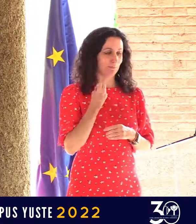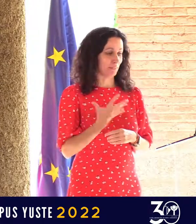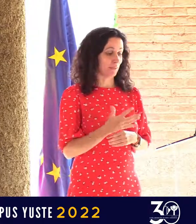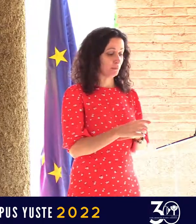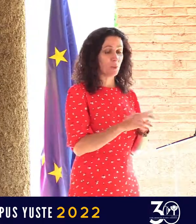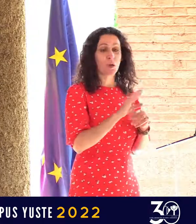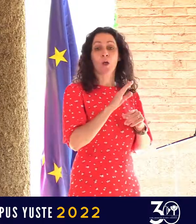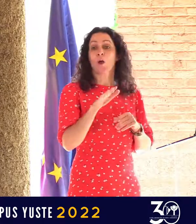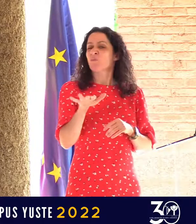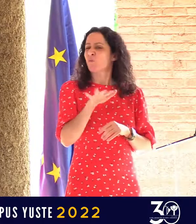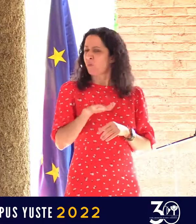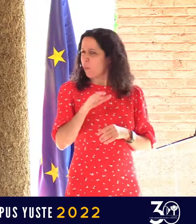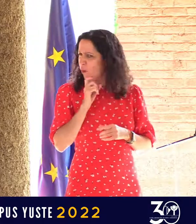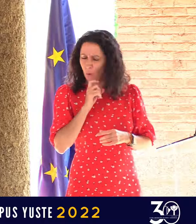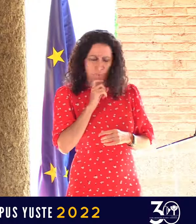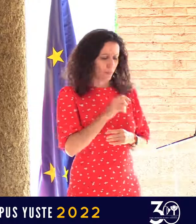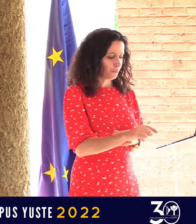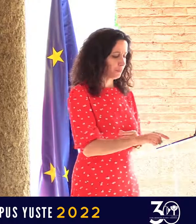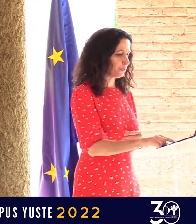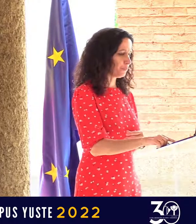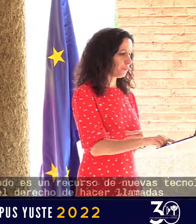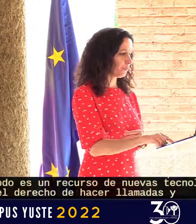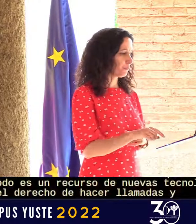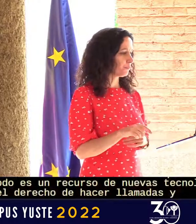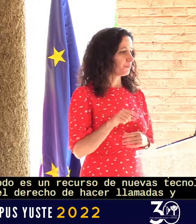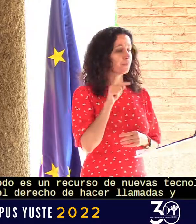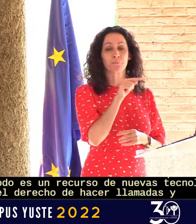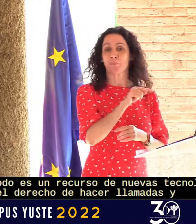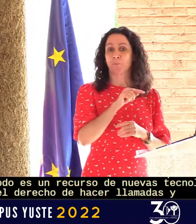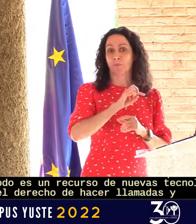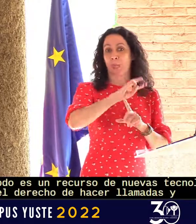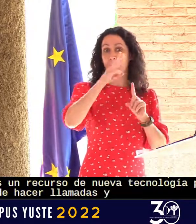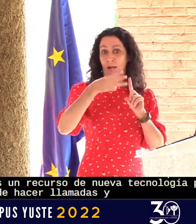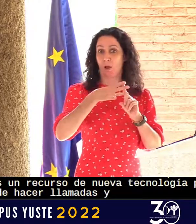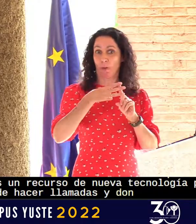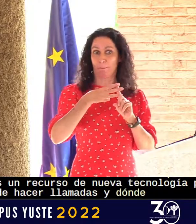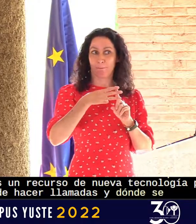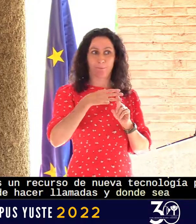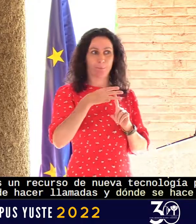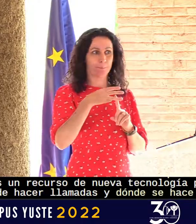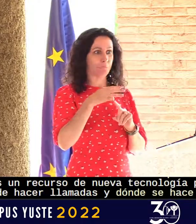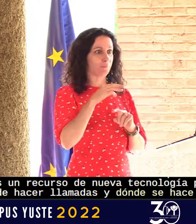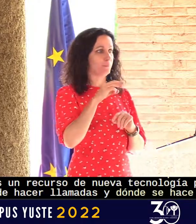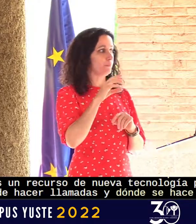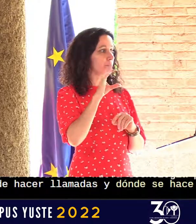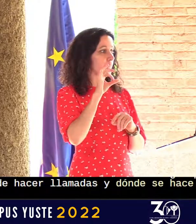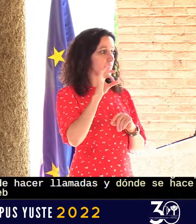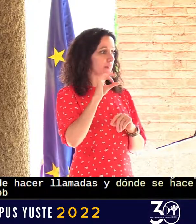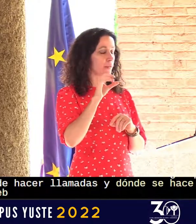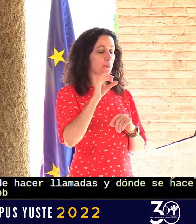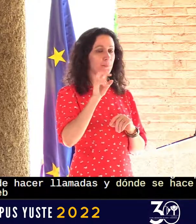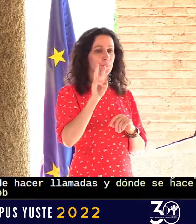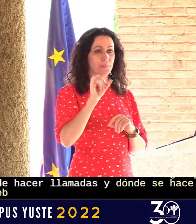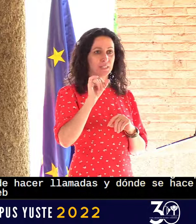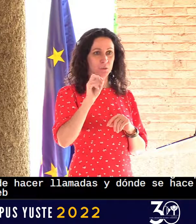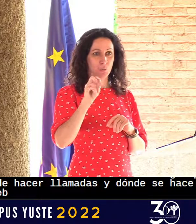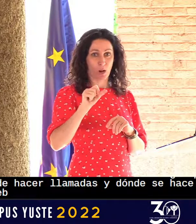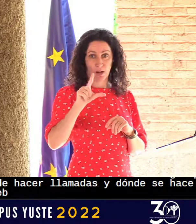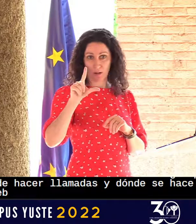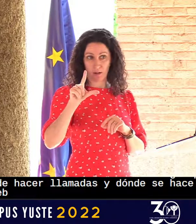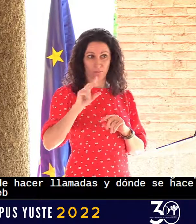ejercer el derecho de hacer llamadas y dónde se hace a través de la página web